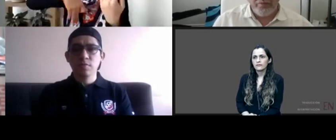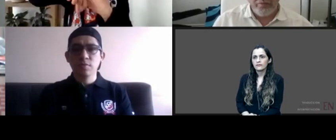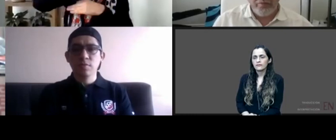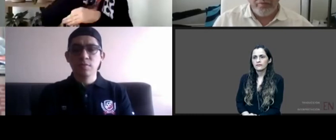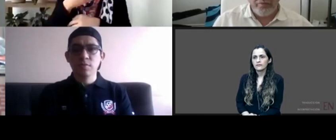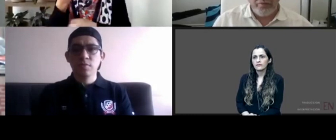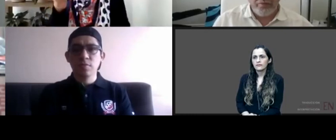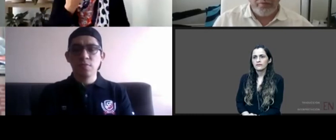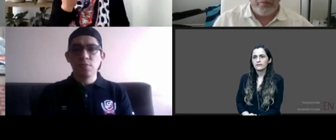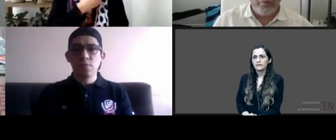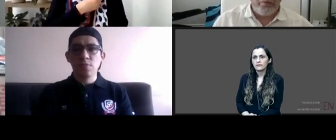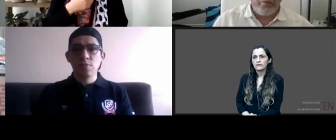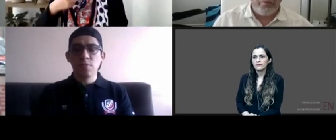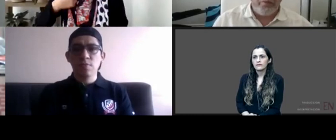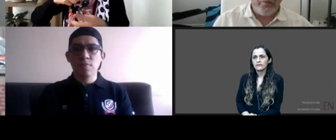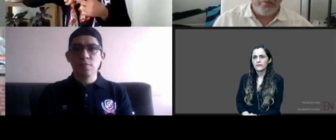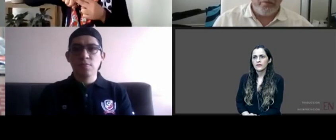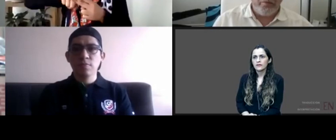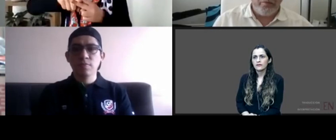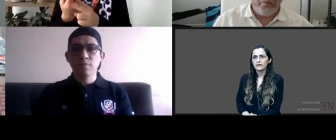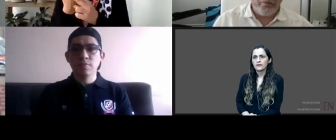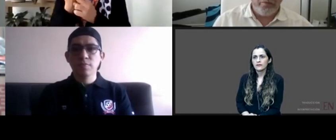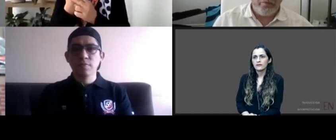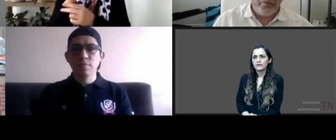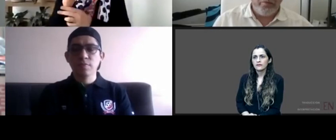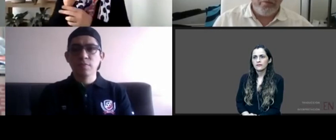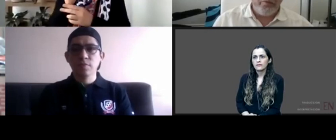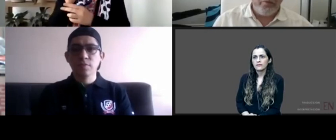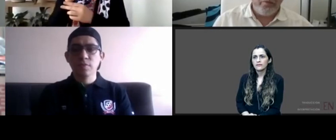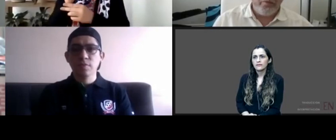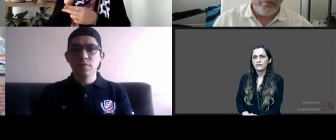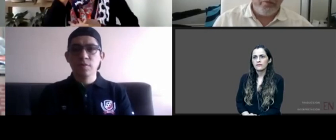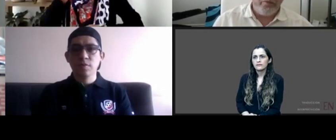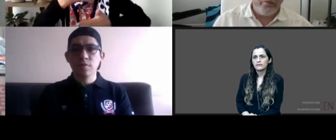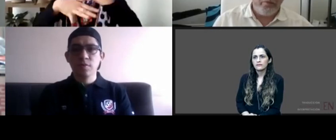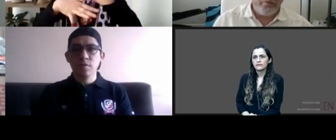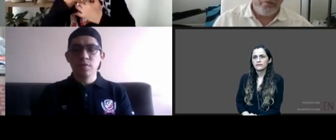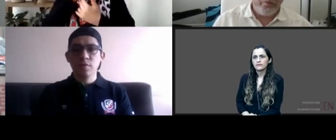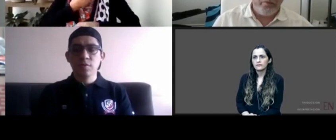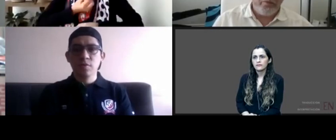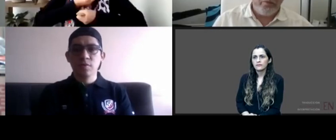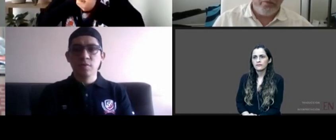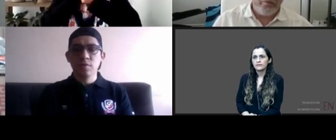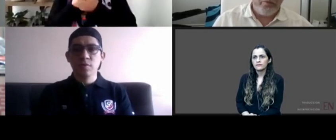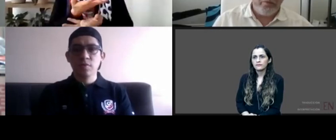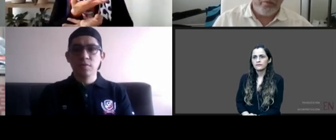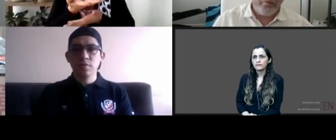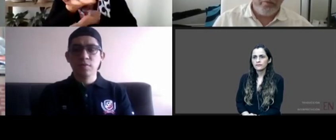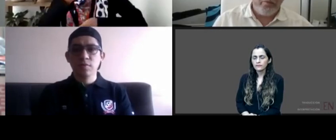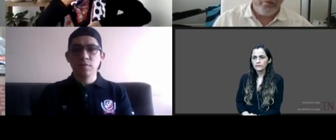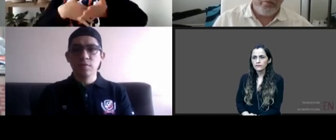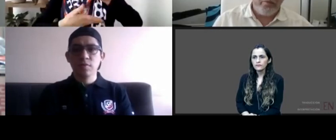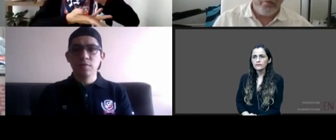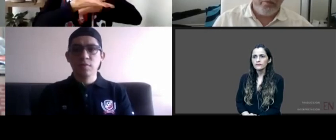derivan a lo mejor otras situaciones. Pero todos los niños sordos,